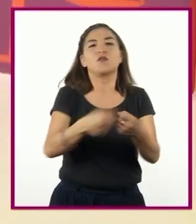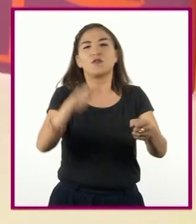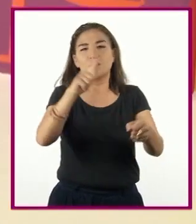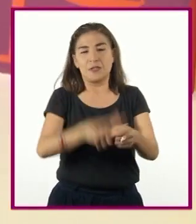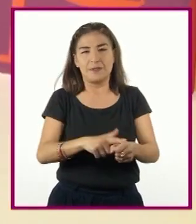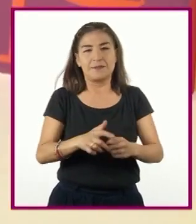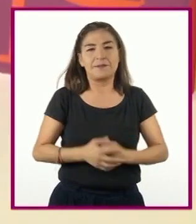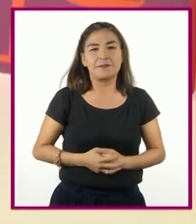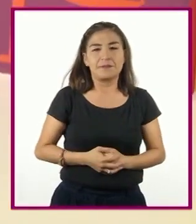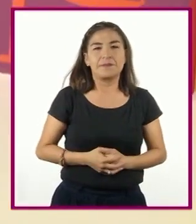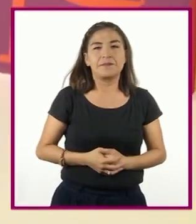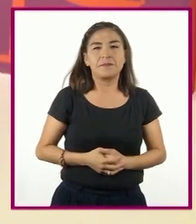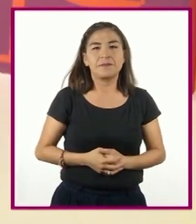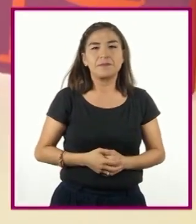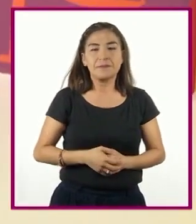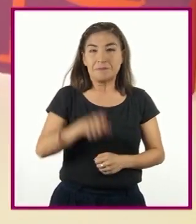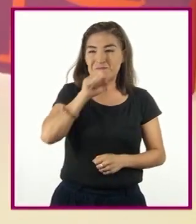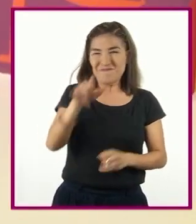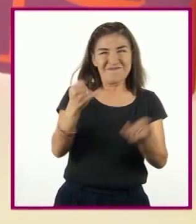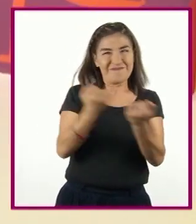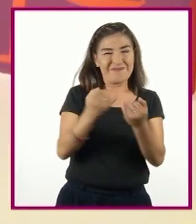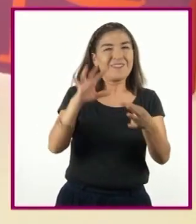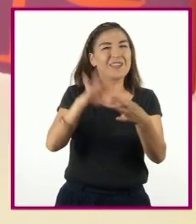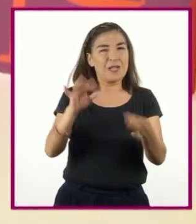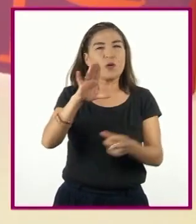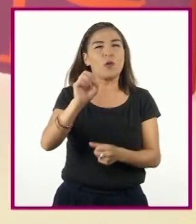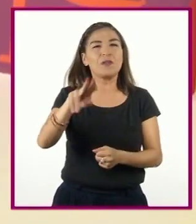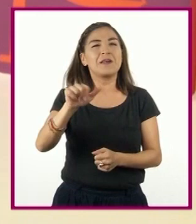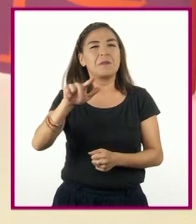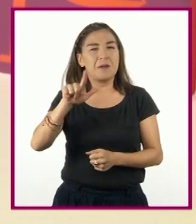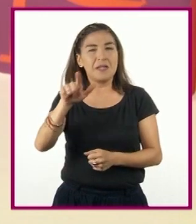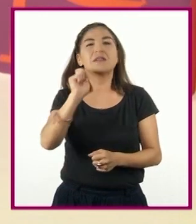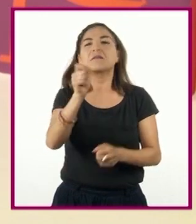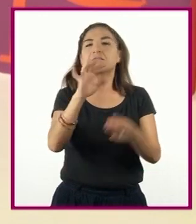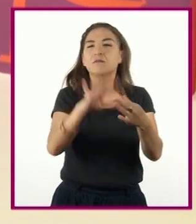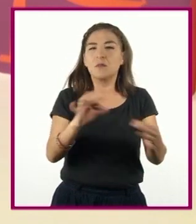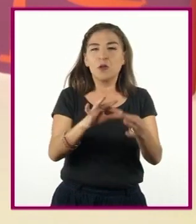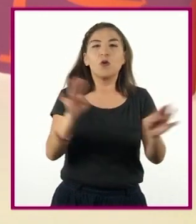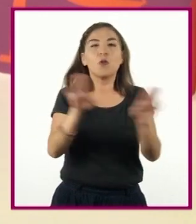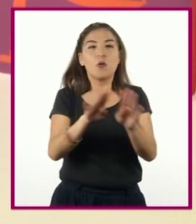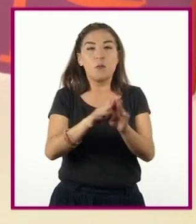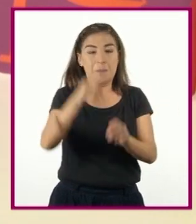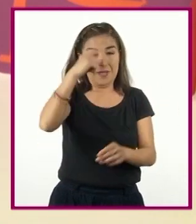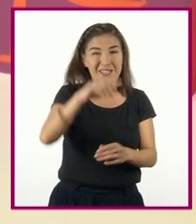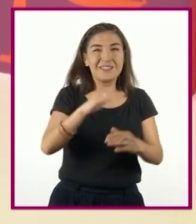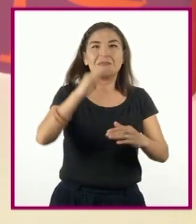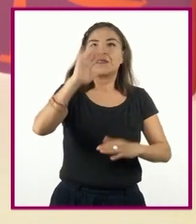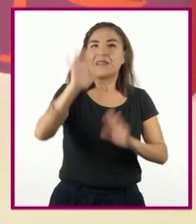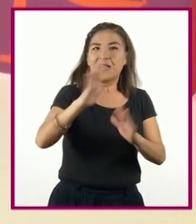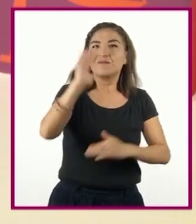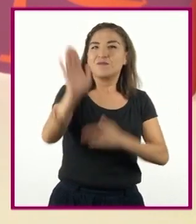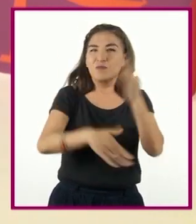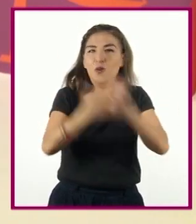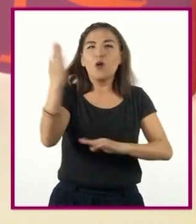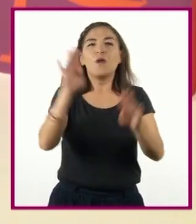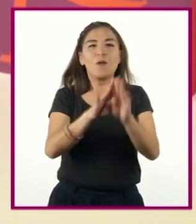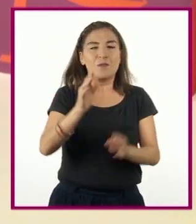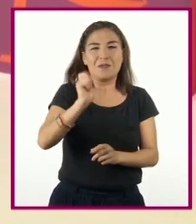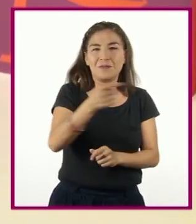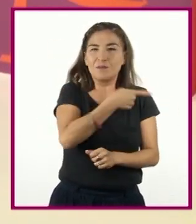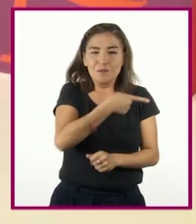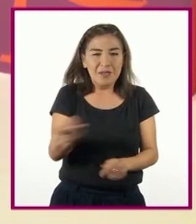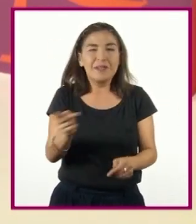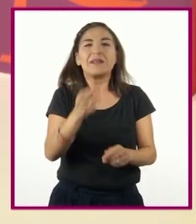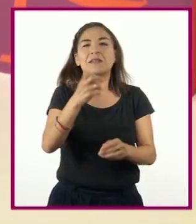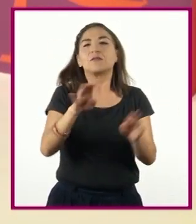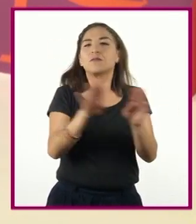sociales. Dicho organismo plantea que, para superar la desigualdad social y la pobreza, debe haber acciones de